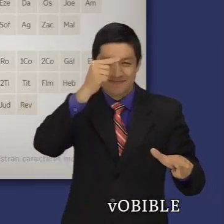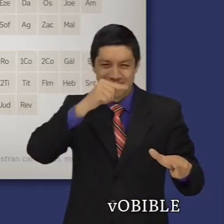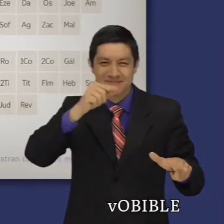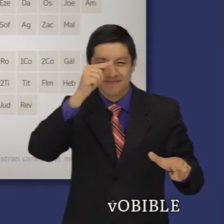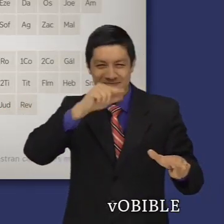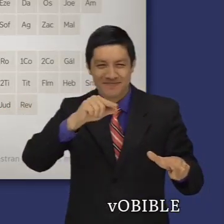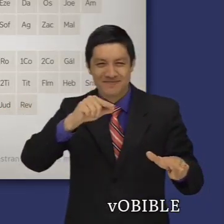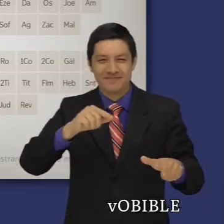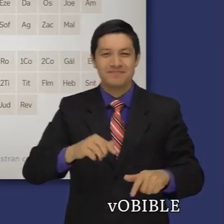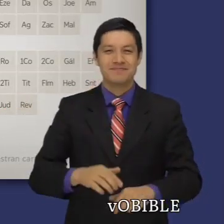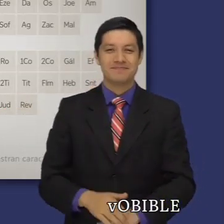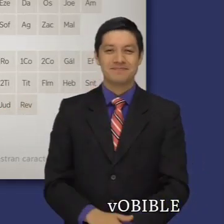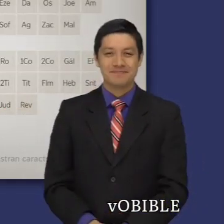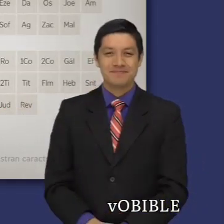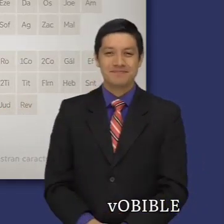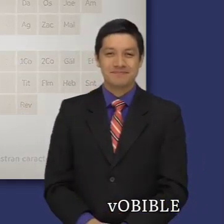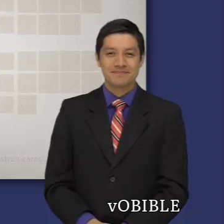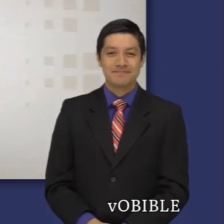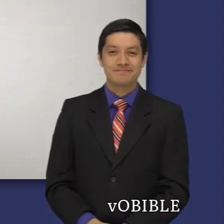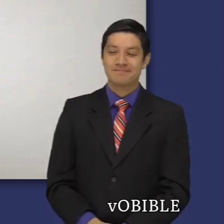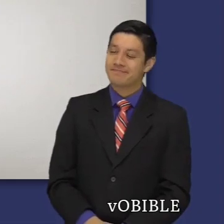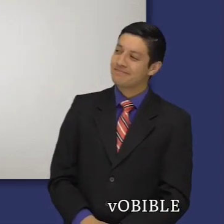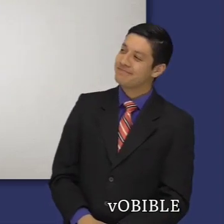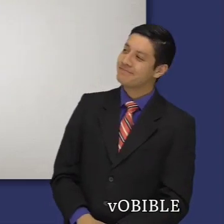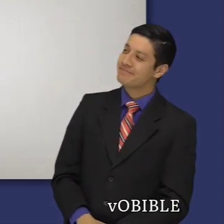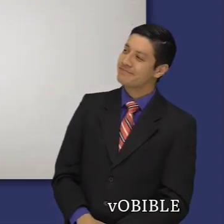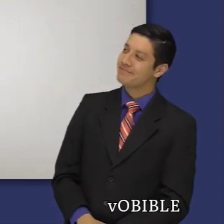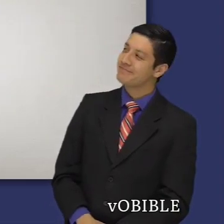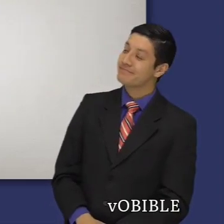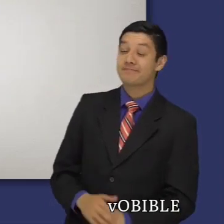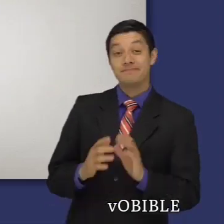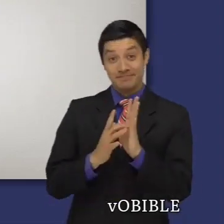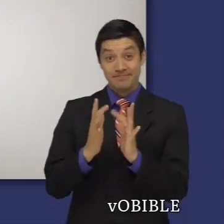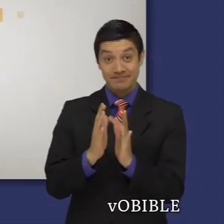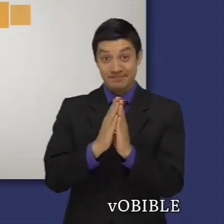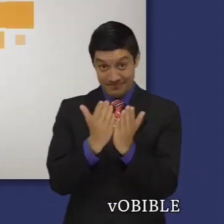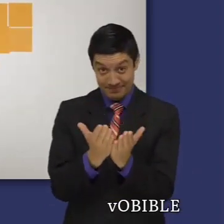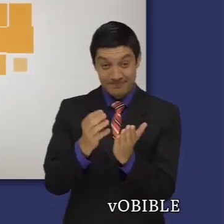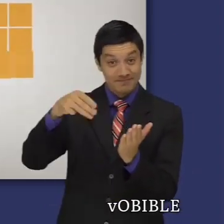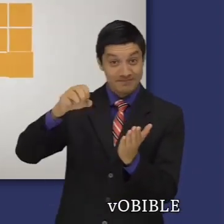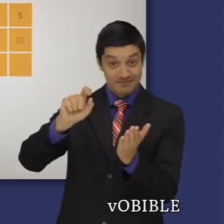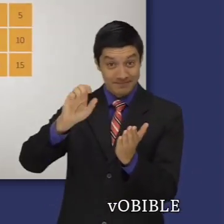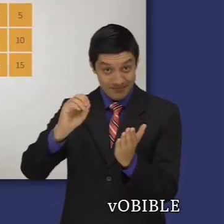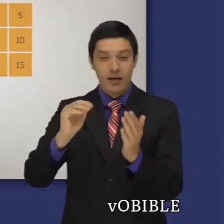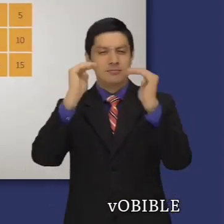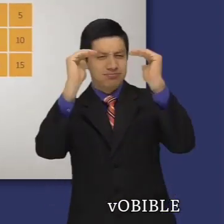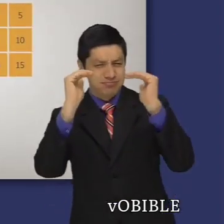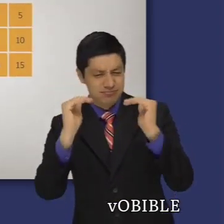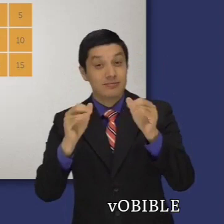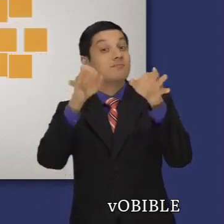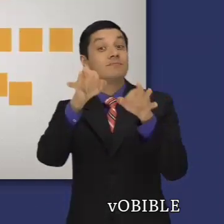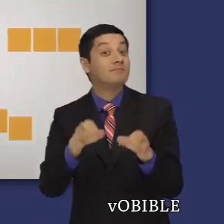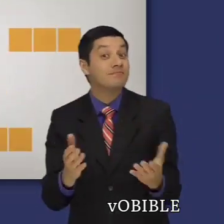al griego. El libro se compone de 28 capítulos. Los primeros 18 presentan la información